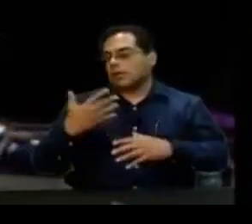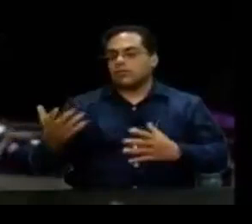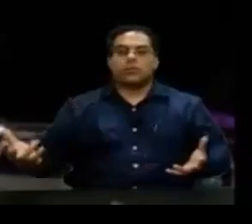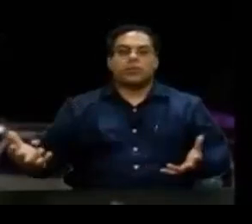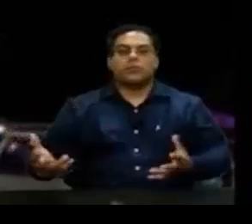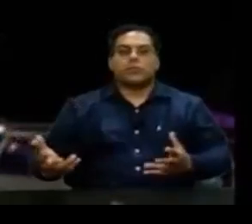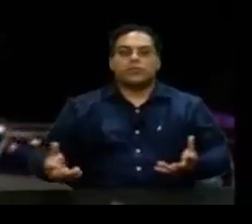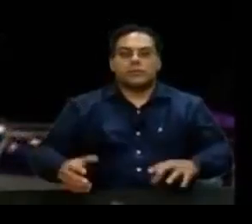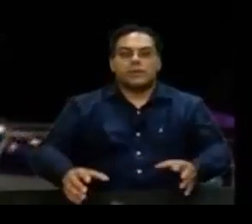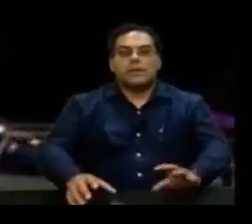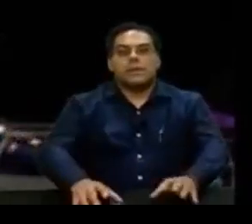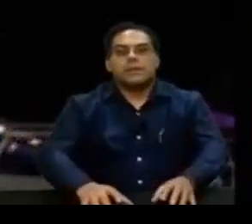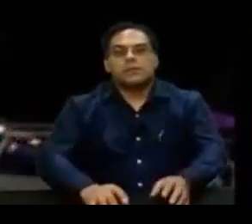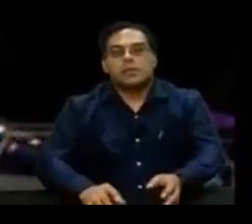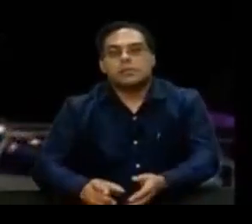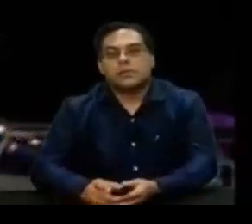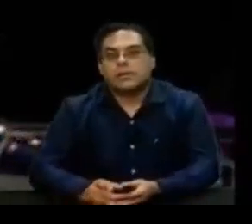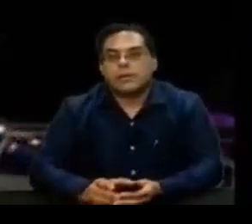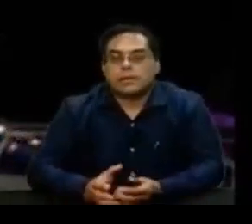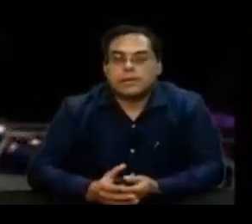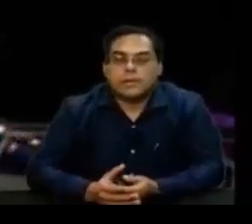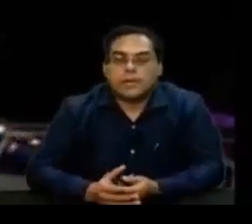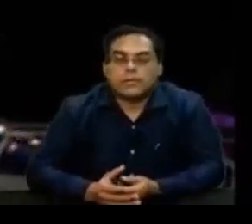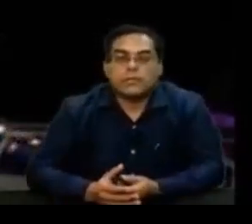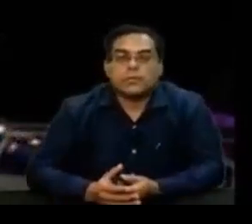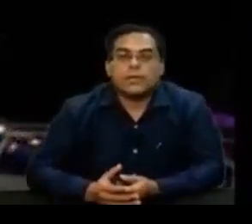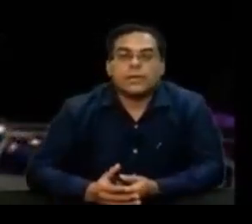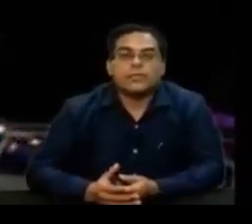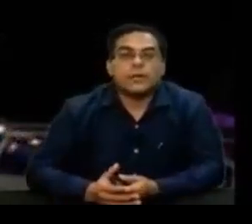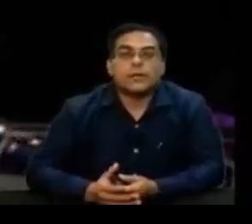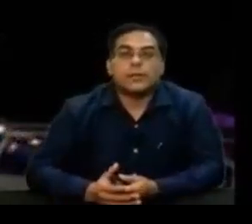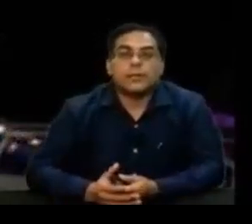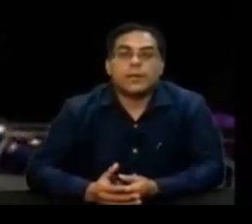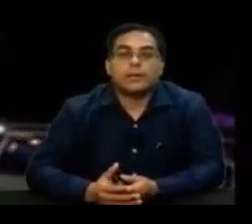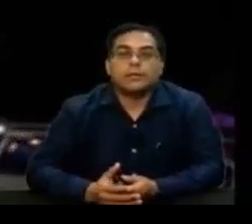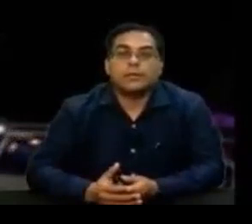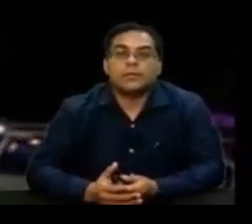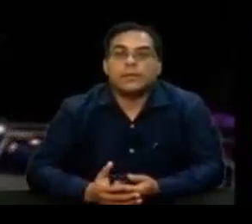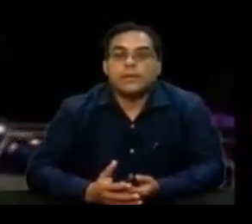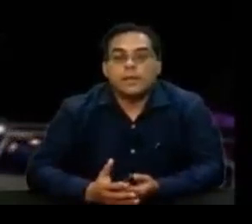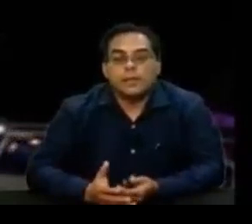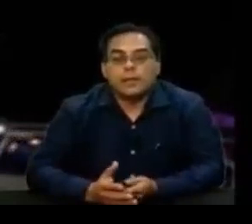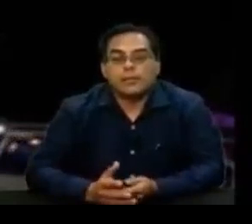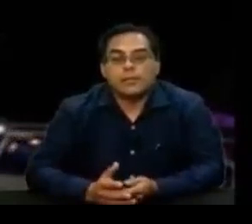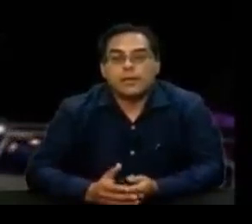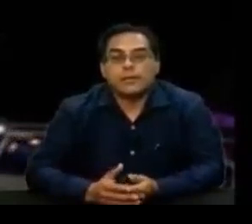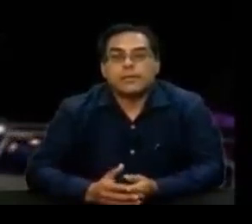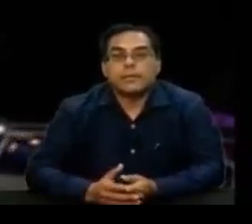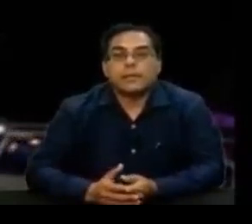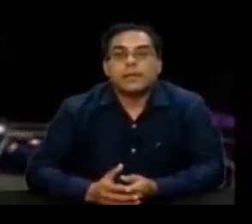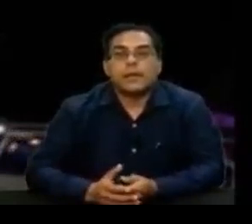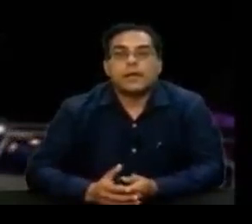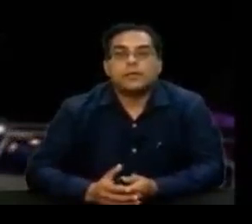a consulta mucho después. Si ustedes observan del lado derecho arriba en la imagen de la tomografía, van a observar